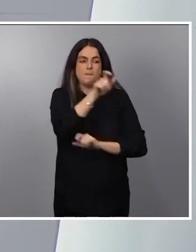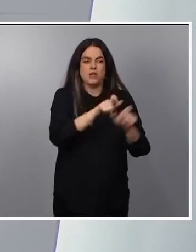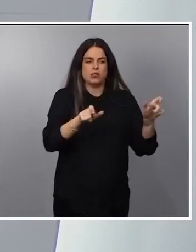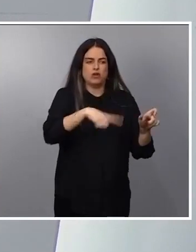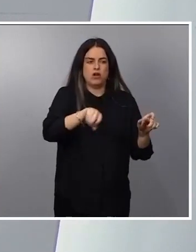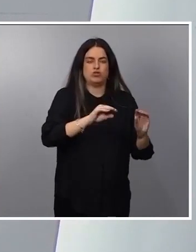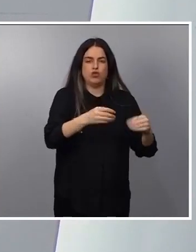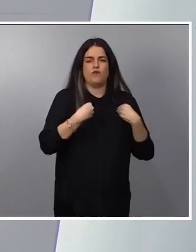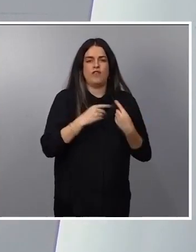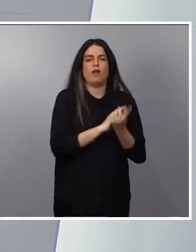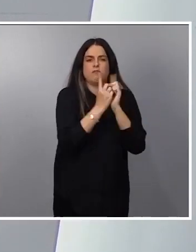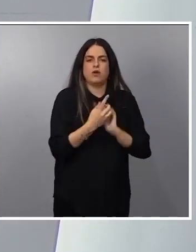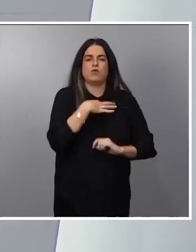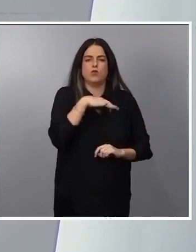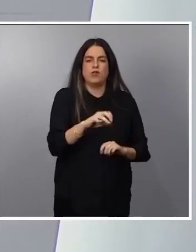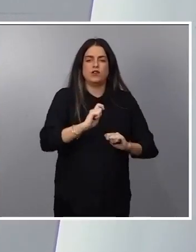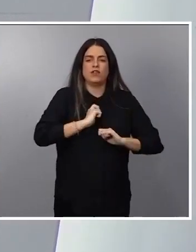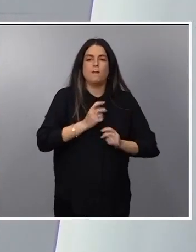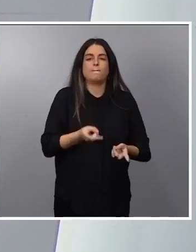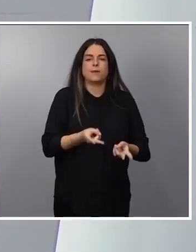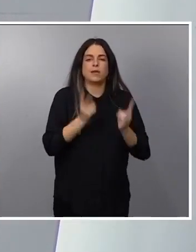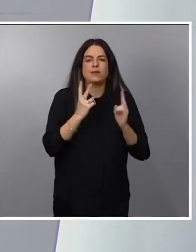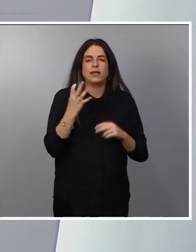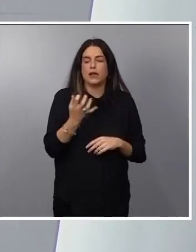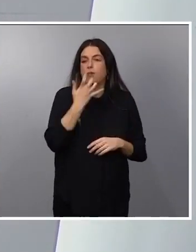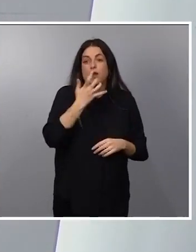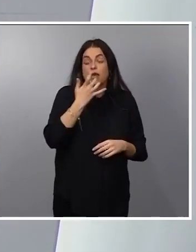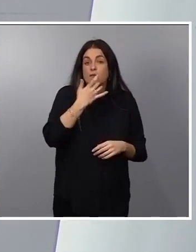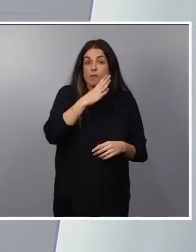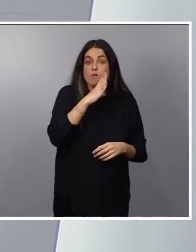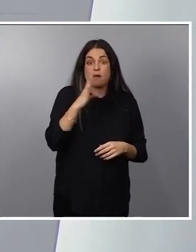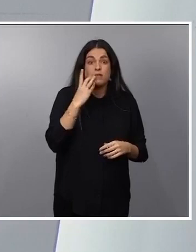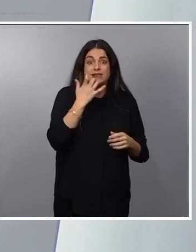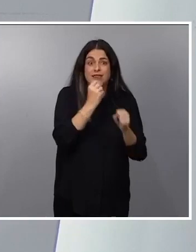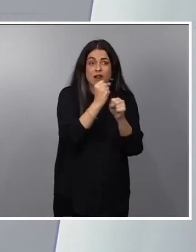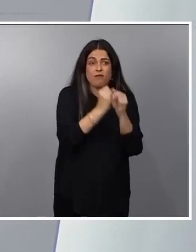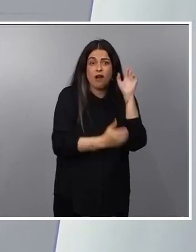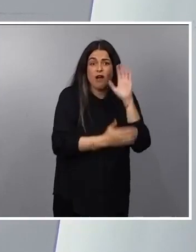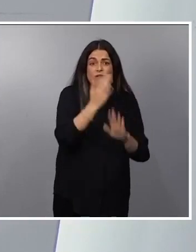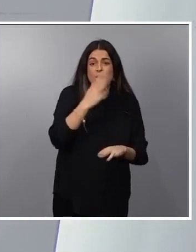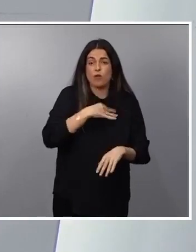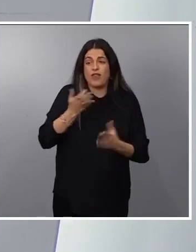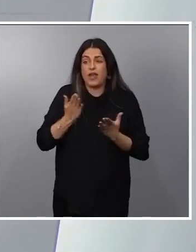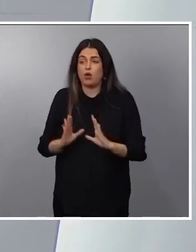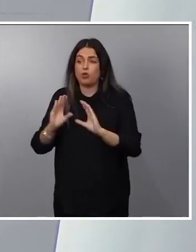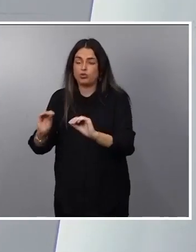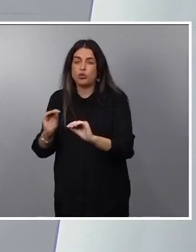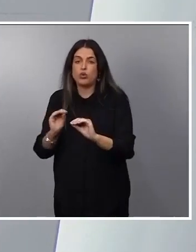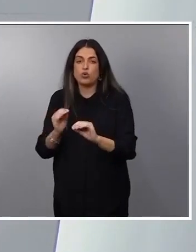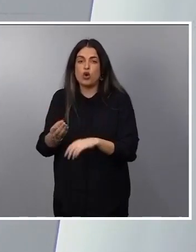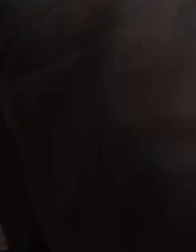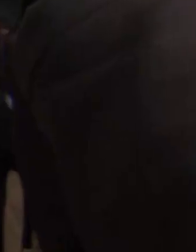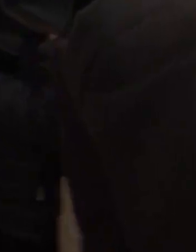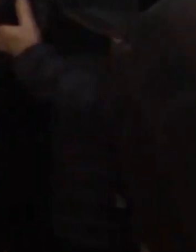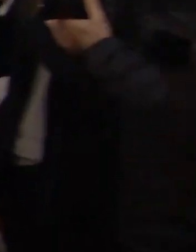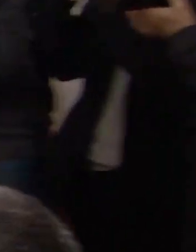permite que una madre trabajadora pueda facilitar que su hijo o su hija coma pescado o fruta de